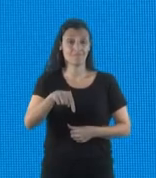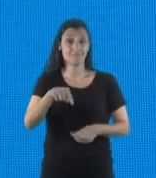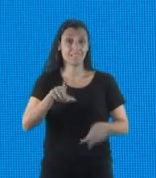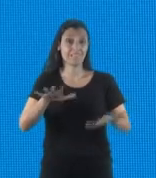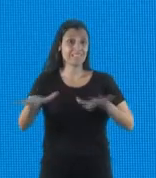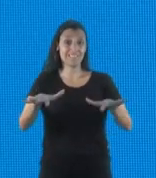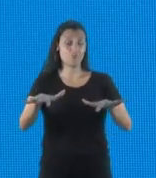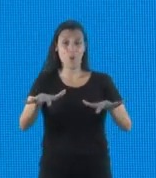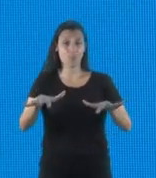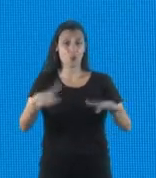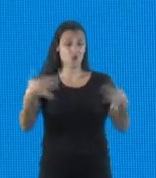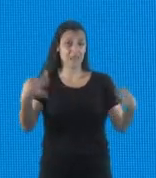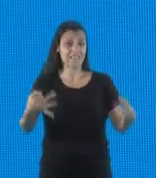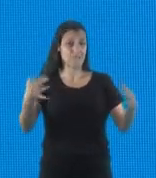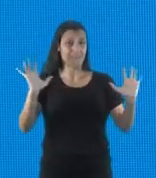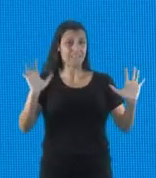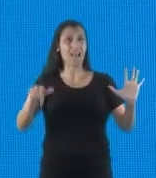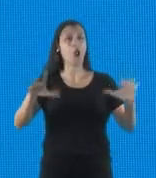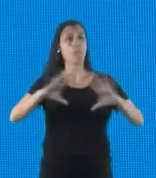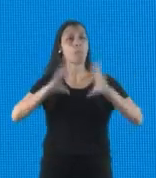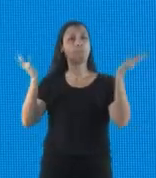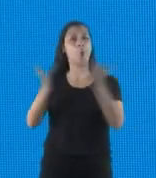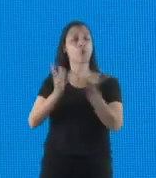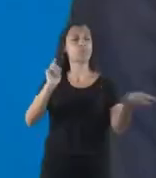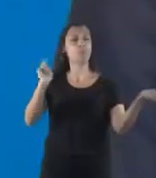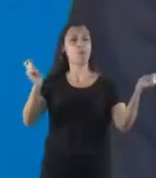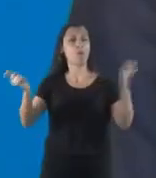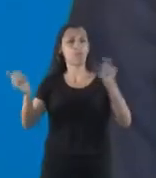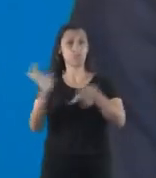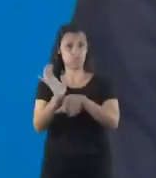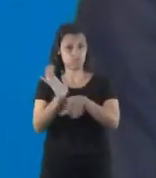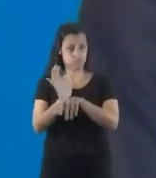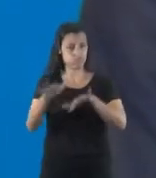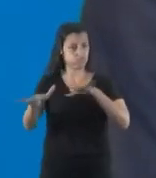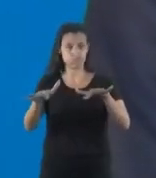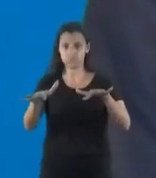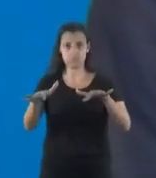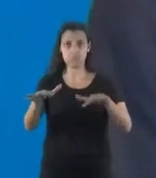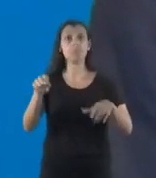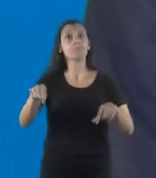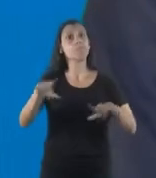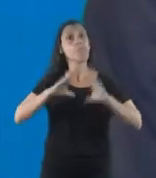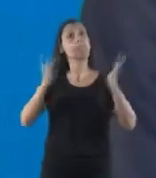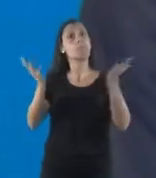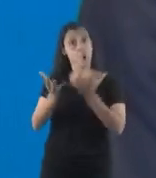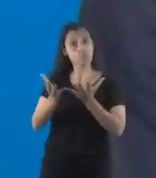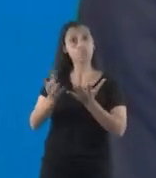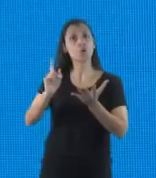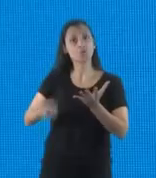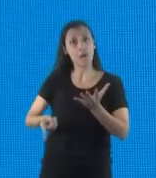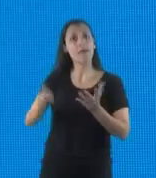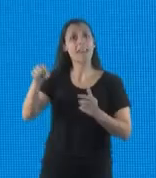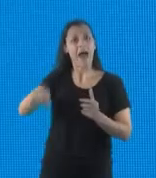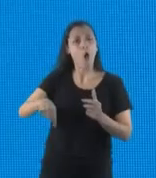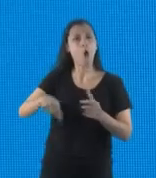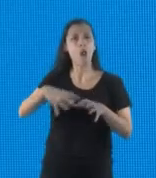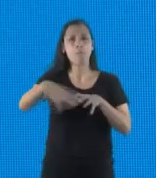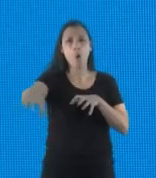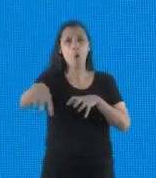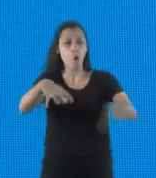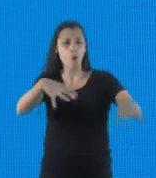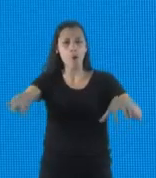contexto especial de un mundo que cambia, de un mundo en el que la